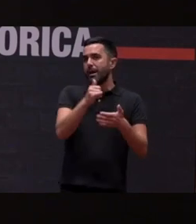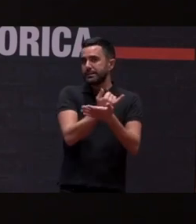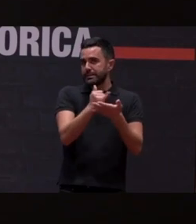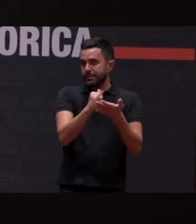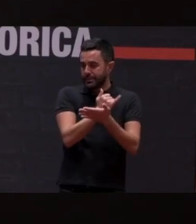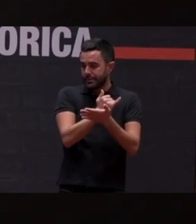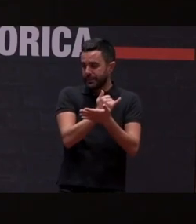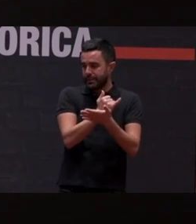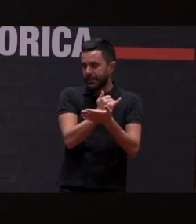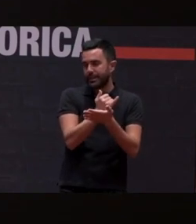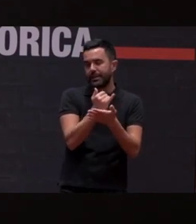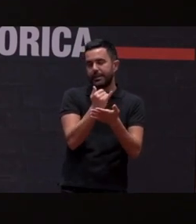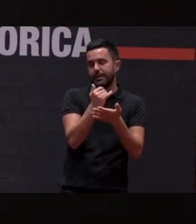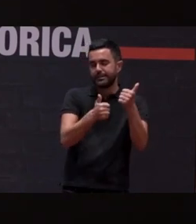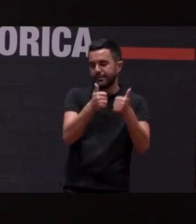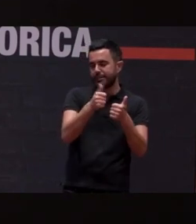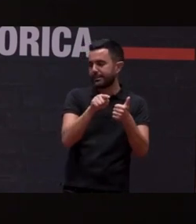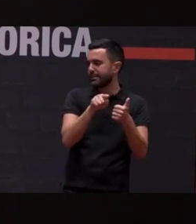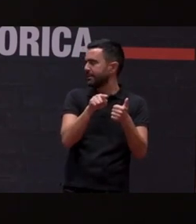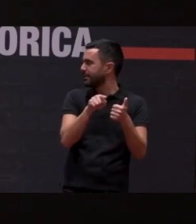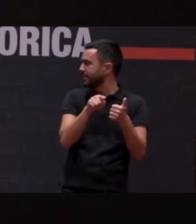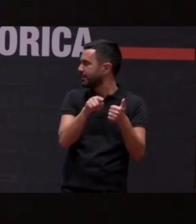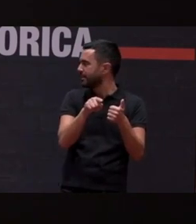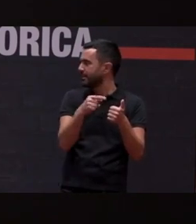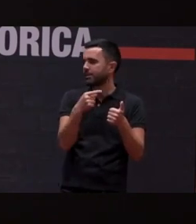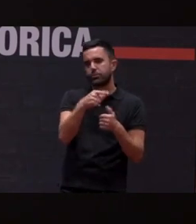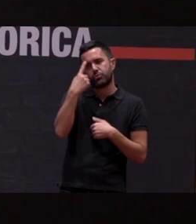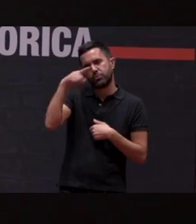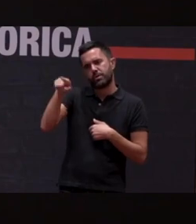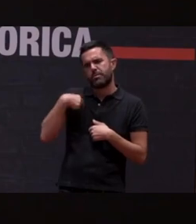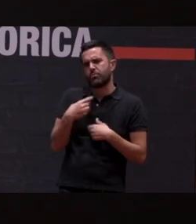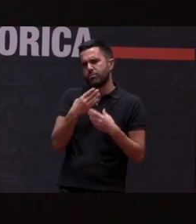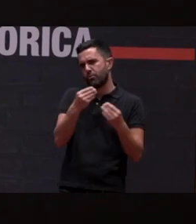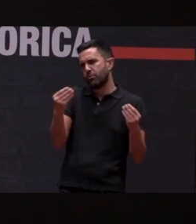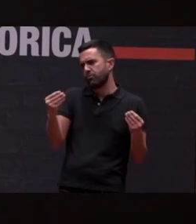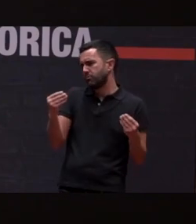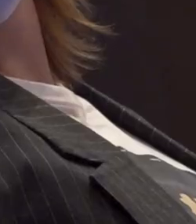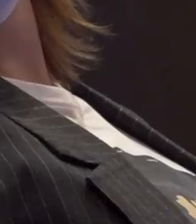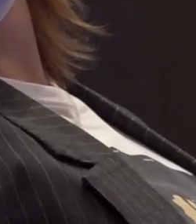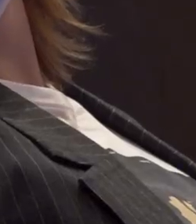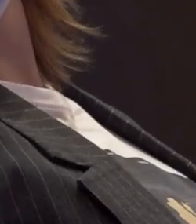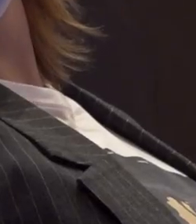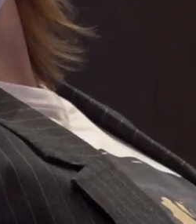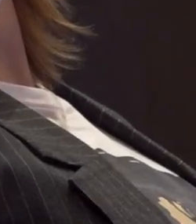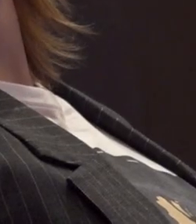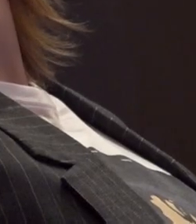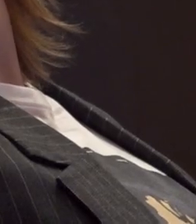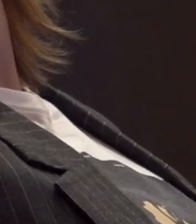dice, xa pode usted saber moito, bueno, en castellano, xa pode usted saber moito que aquí non va a pasar, ¿eh? ¿Dónde te dicen?